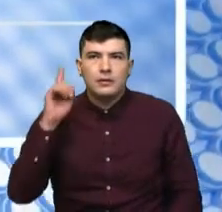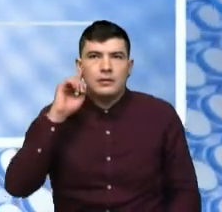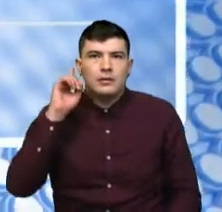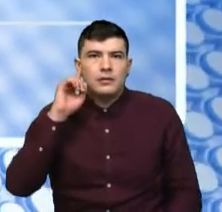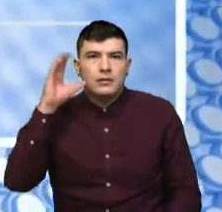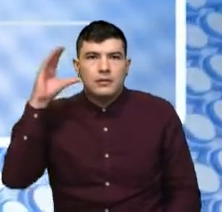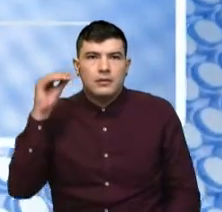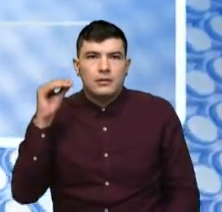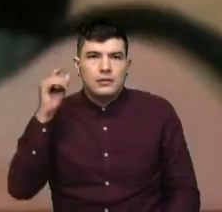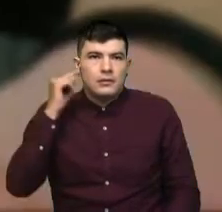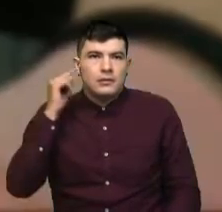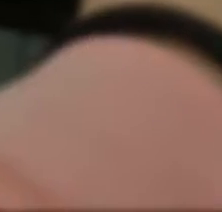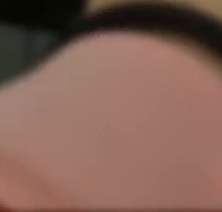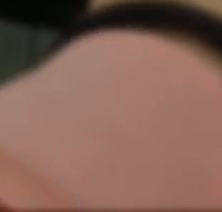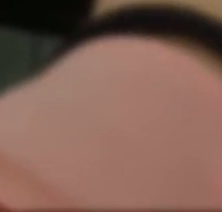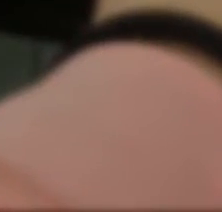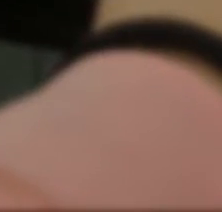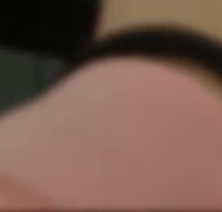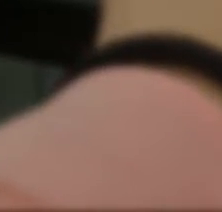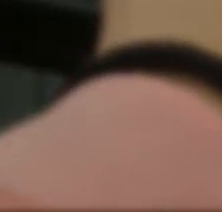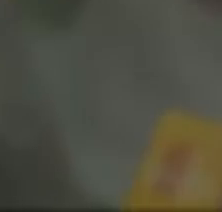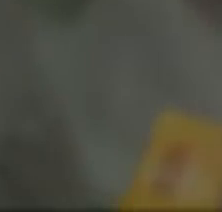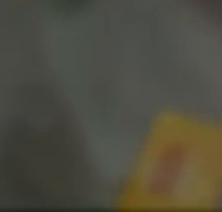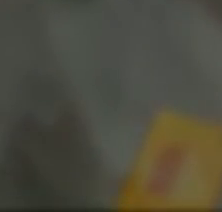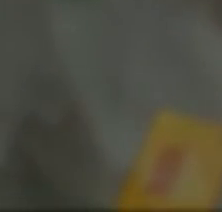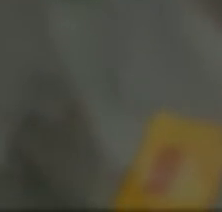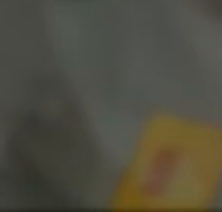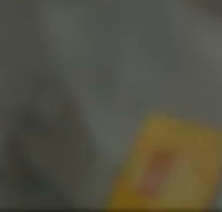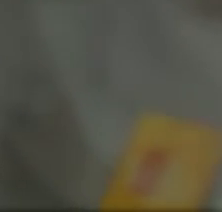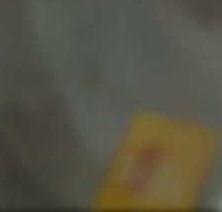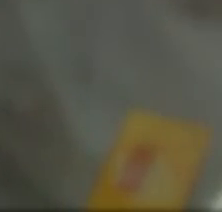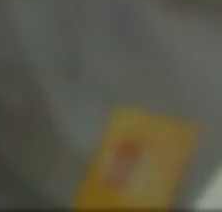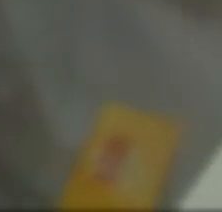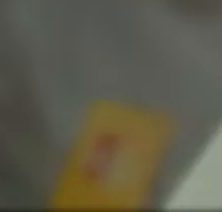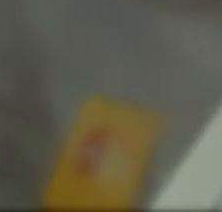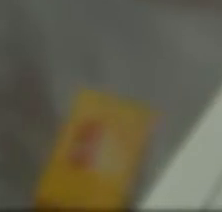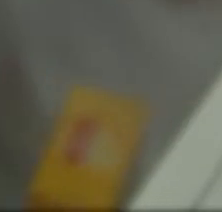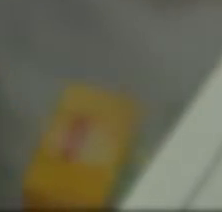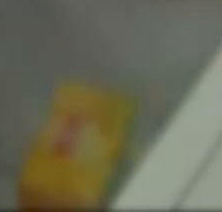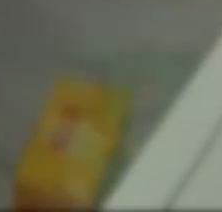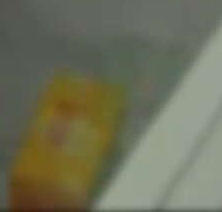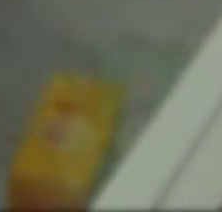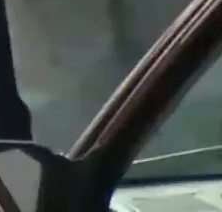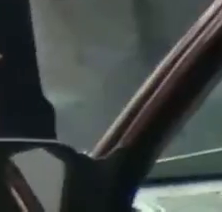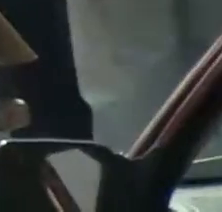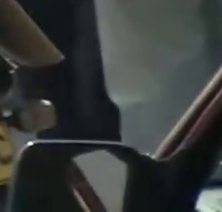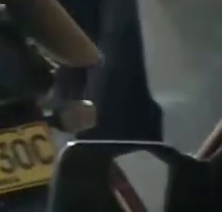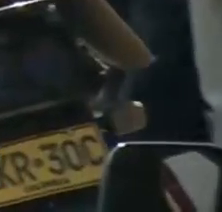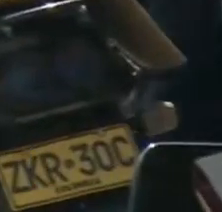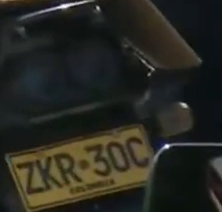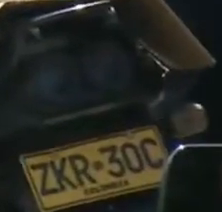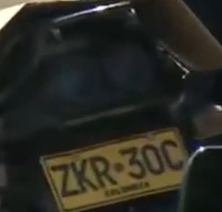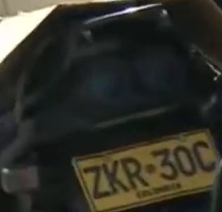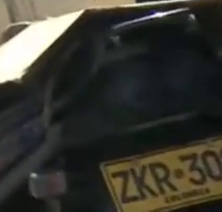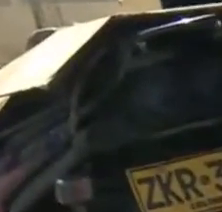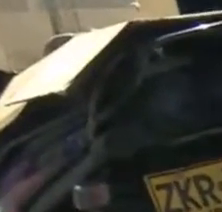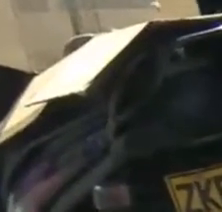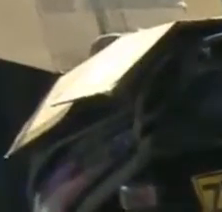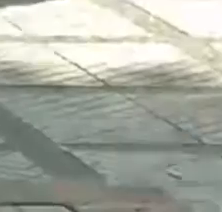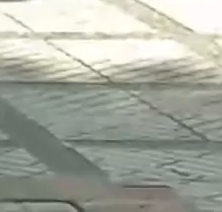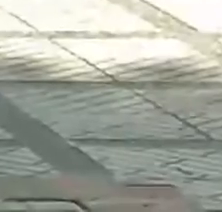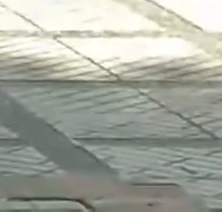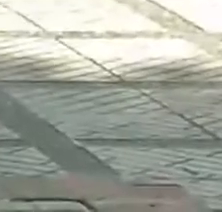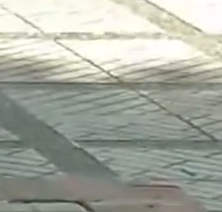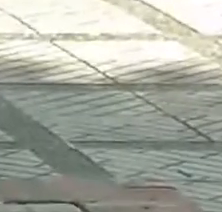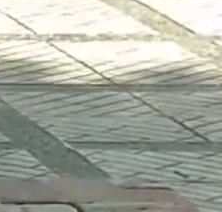problema desabastecimiento la regulación de precios en pastillas anticonceptivas genera un mayor control de natalidad en el país por lo